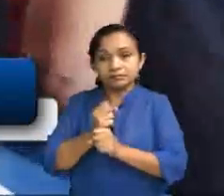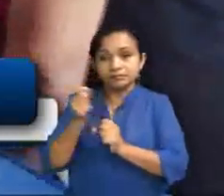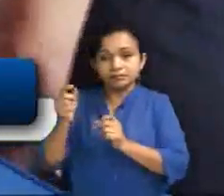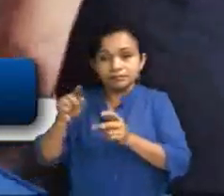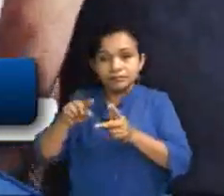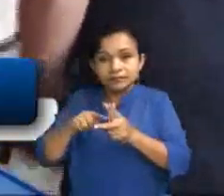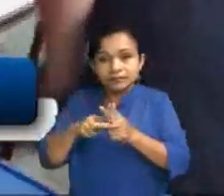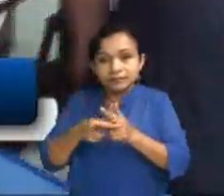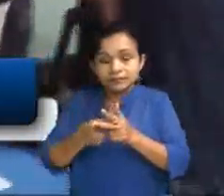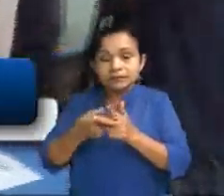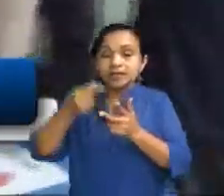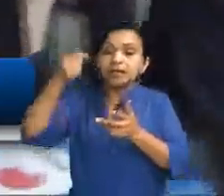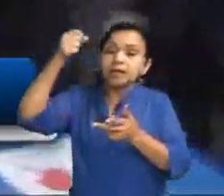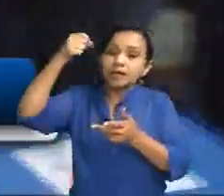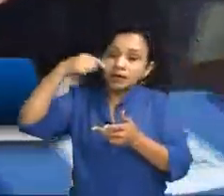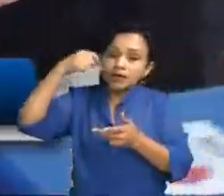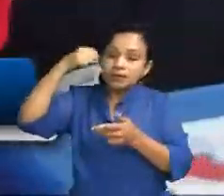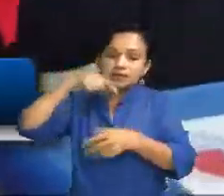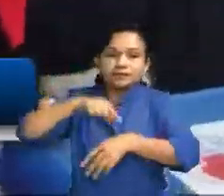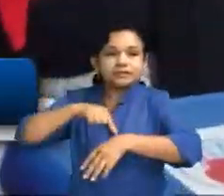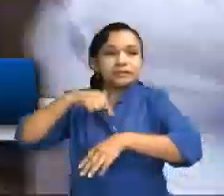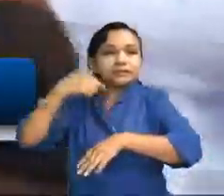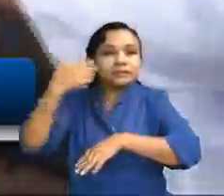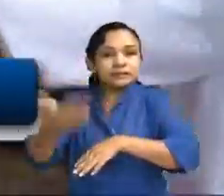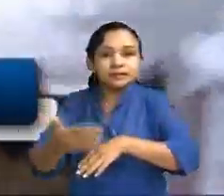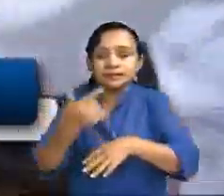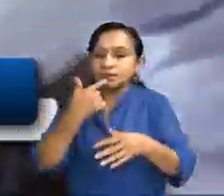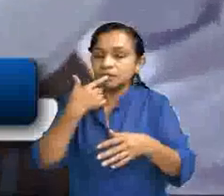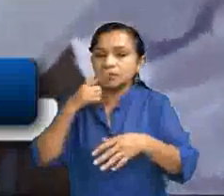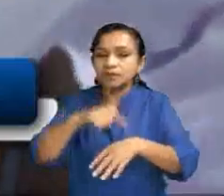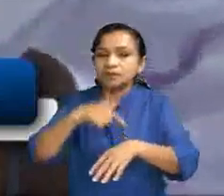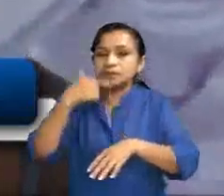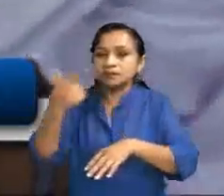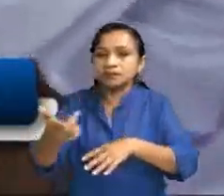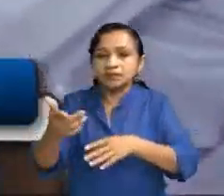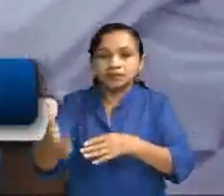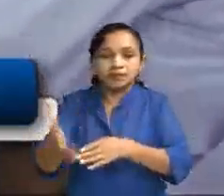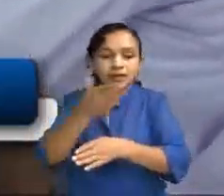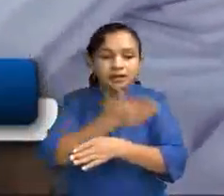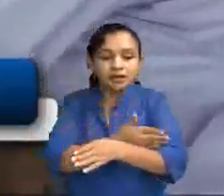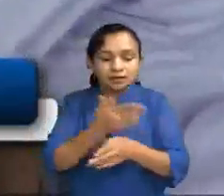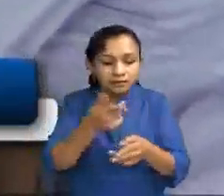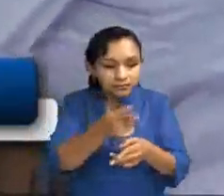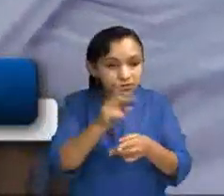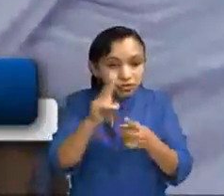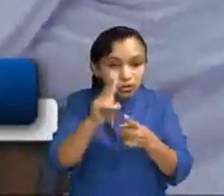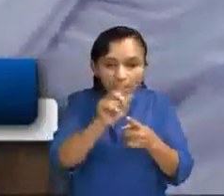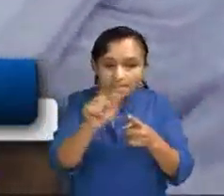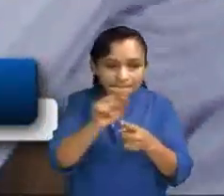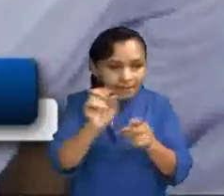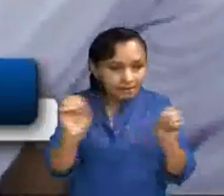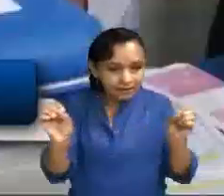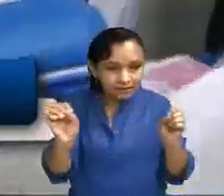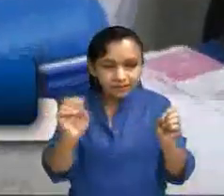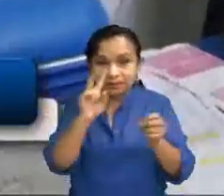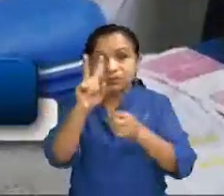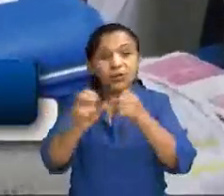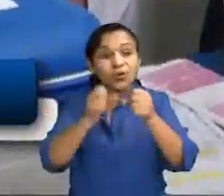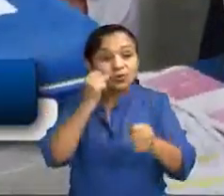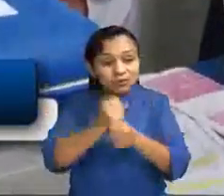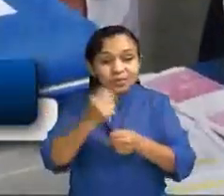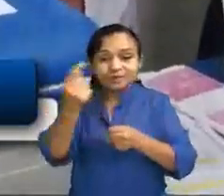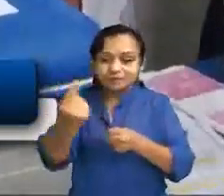el esquema de vacunación tardía. ¿Por qué tardío? Porque ya no tuvimos acceso a este niño a los 2 meses, sino que hasta los 2 años. Claro.